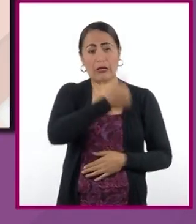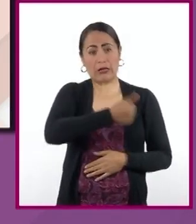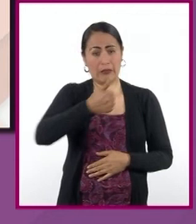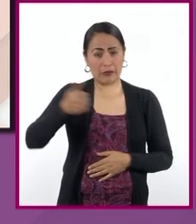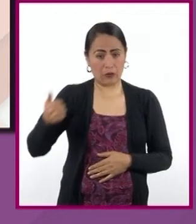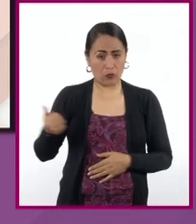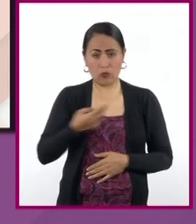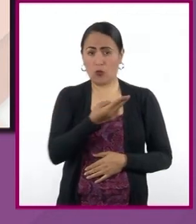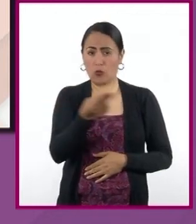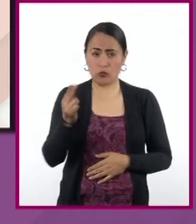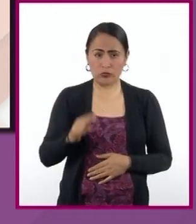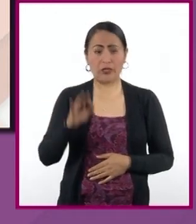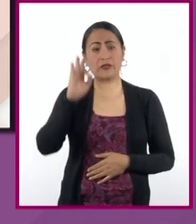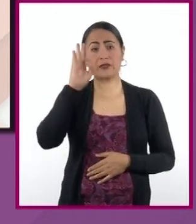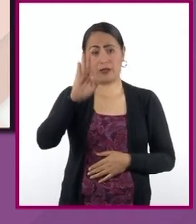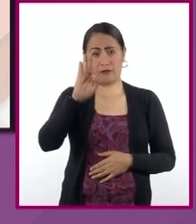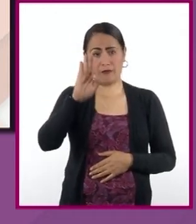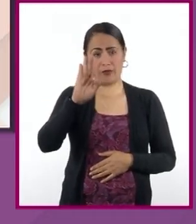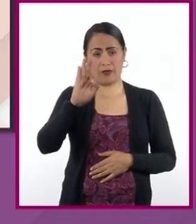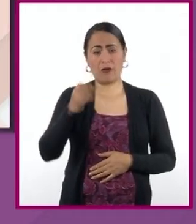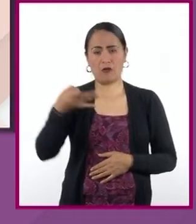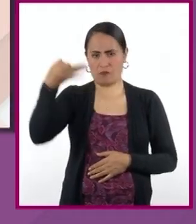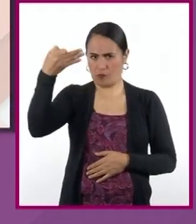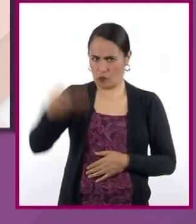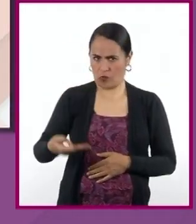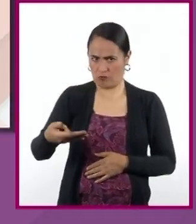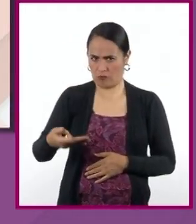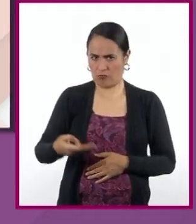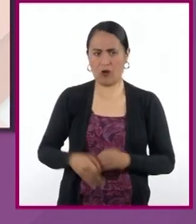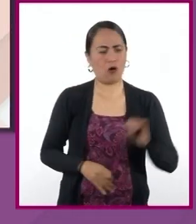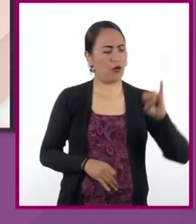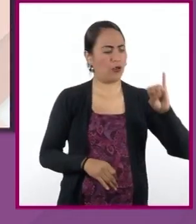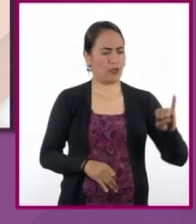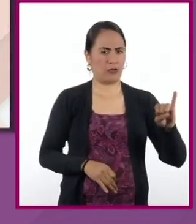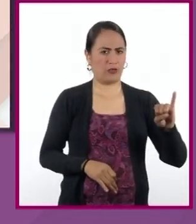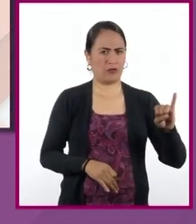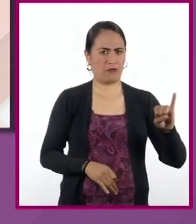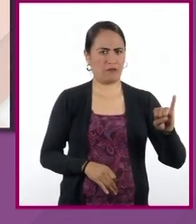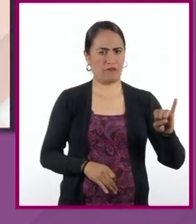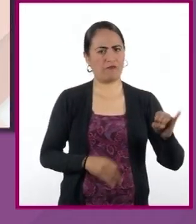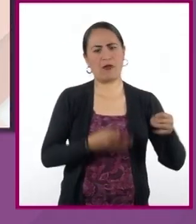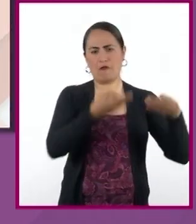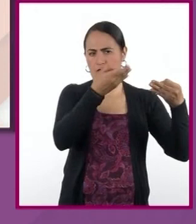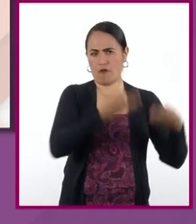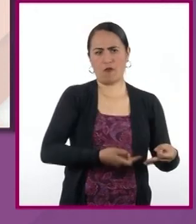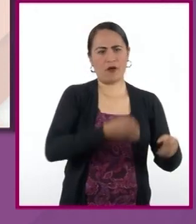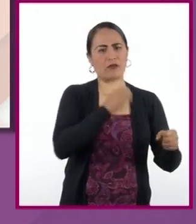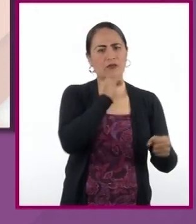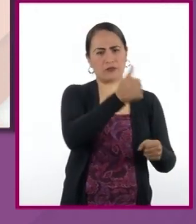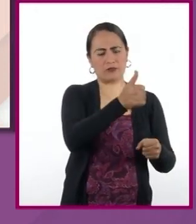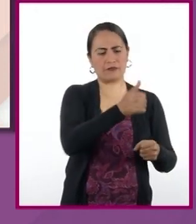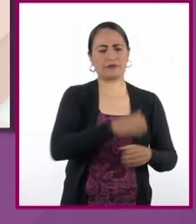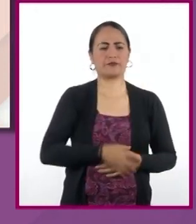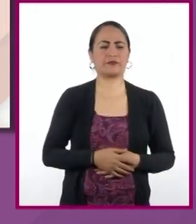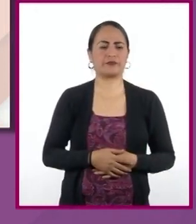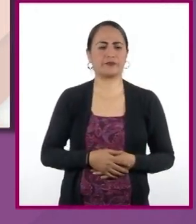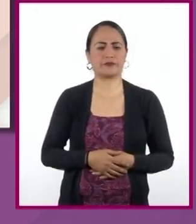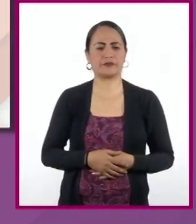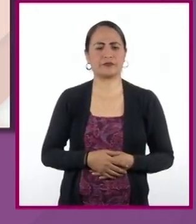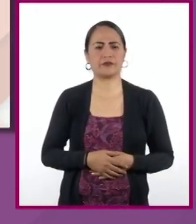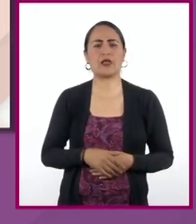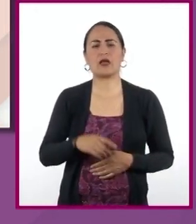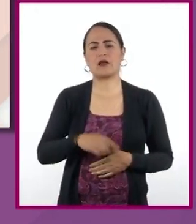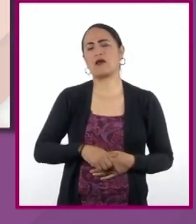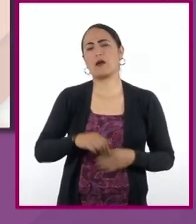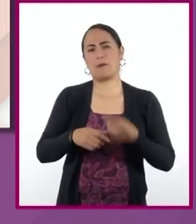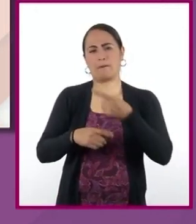que decir F si utiliza un lenguaje formal o I si es un lenguaje informal. El primer